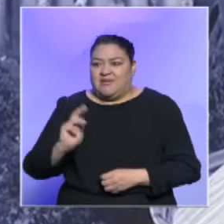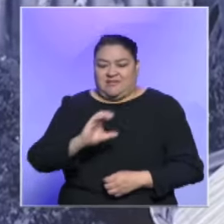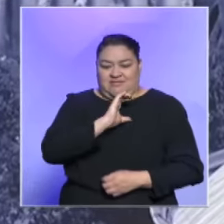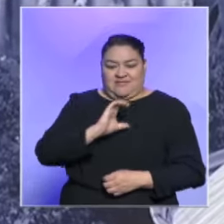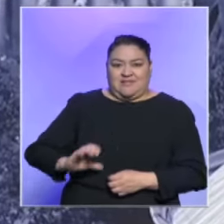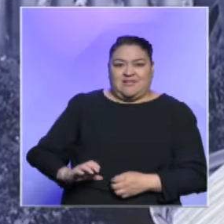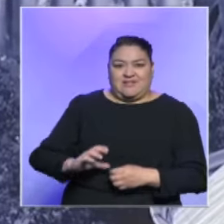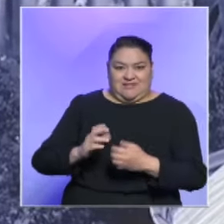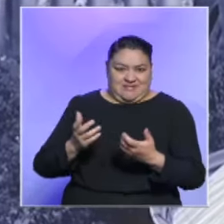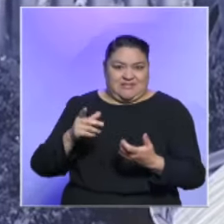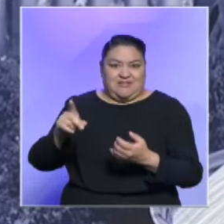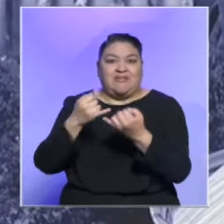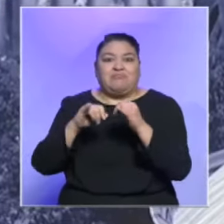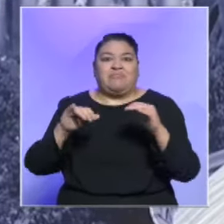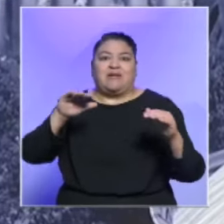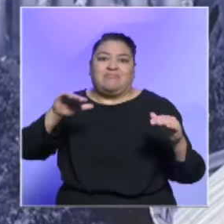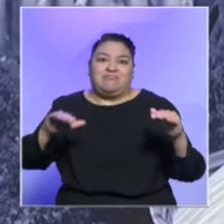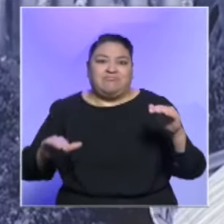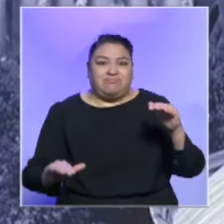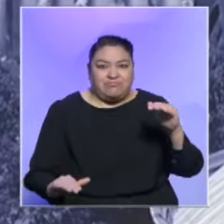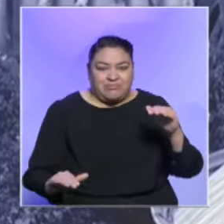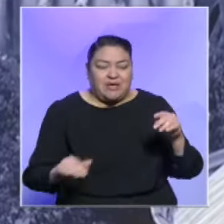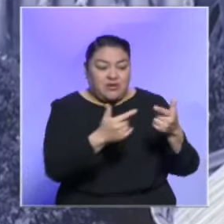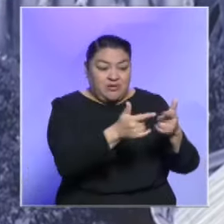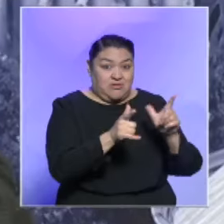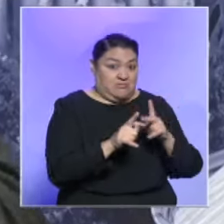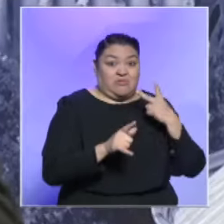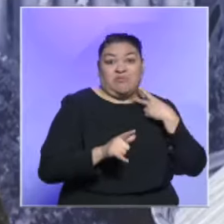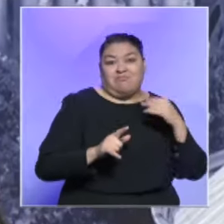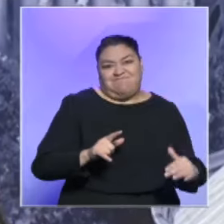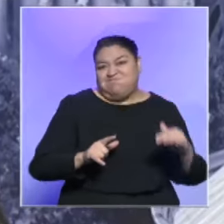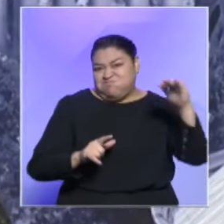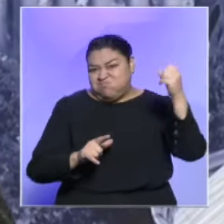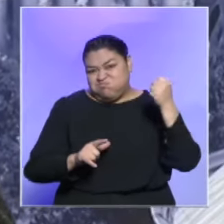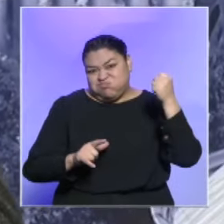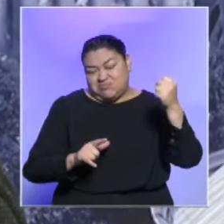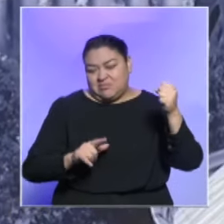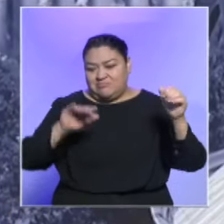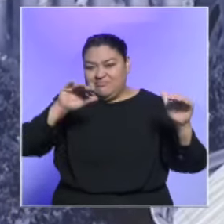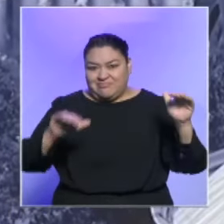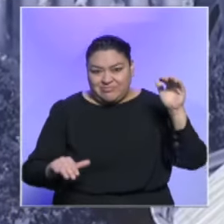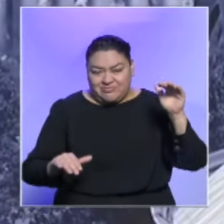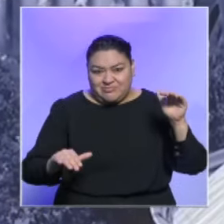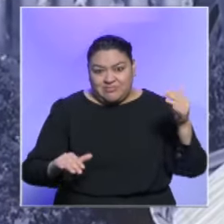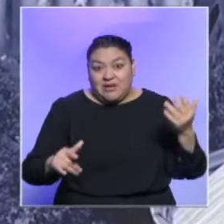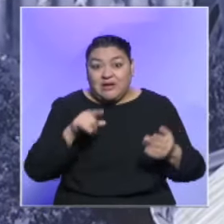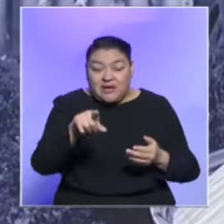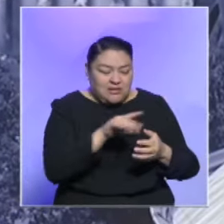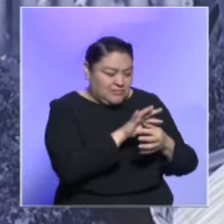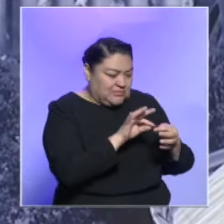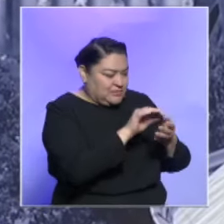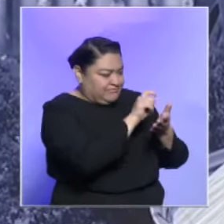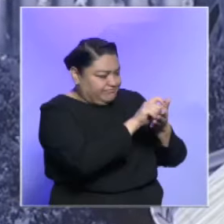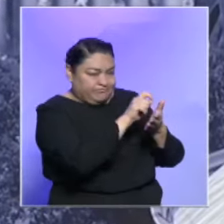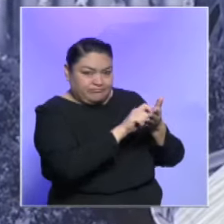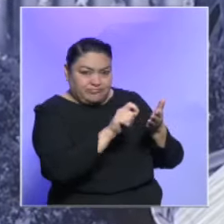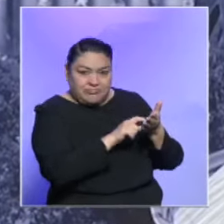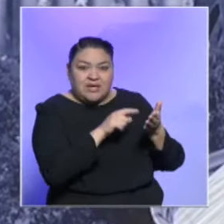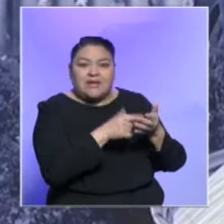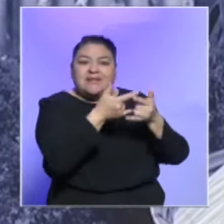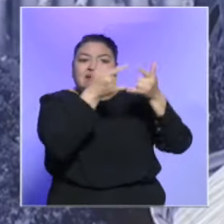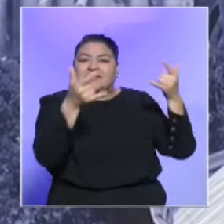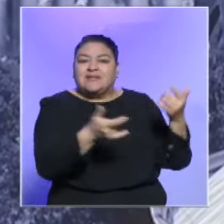independientes en desventaja frente a los partidos políticos. Y por eso me gusta porque, aparte de que hace un recuento histórico